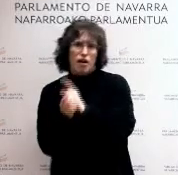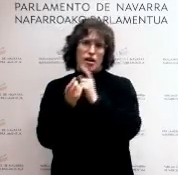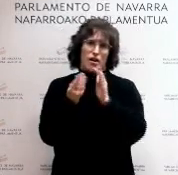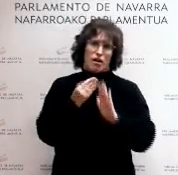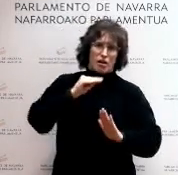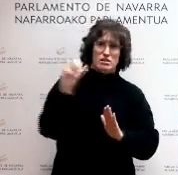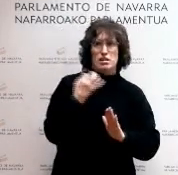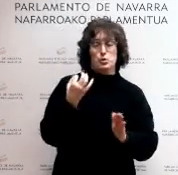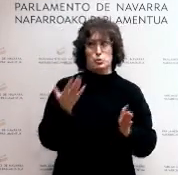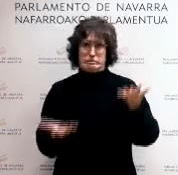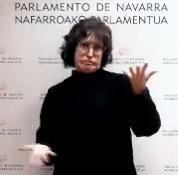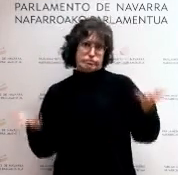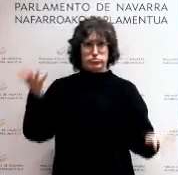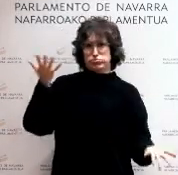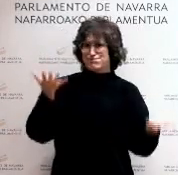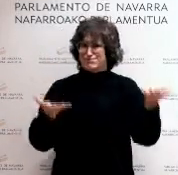añaden inseguridad jurídica.